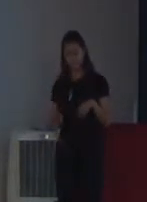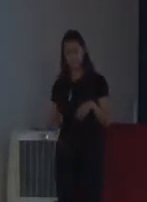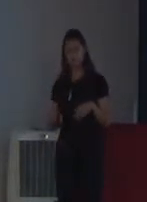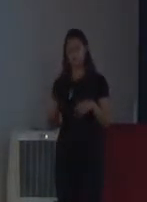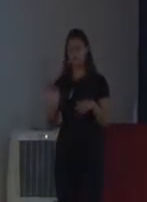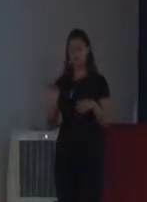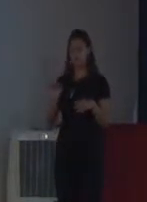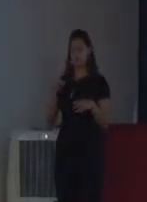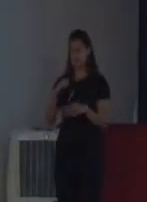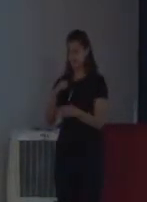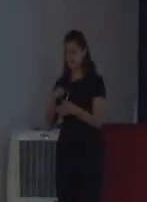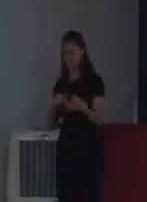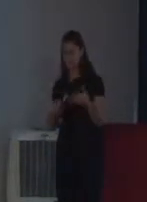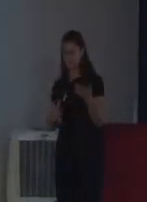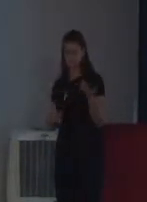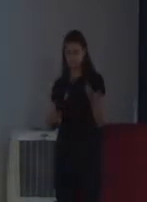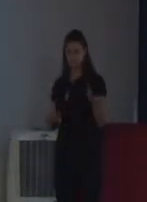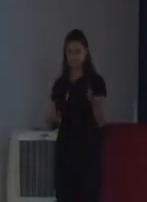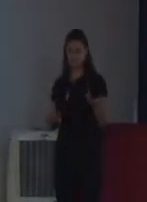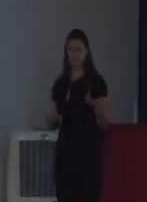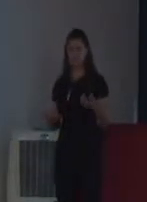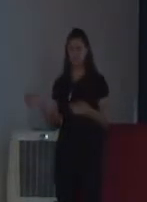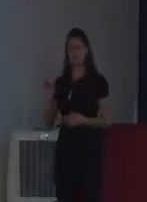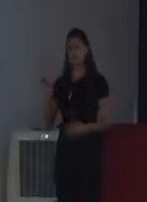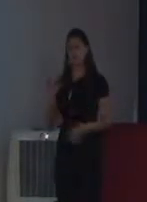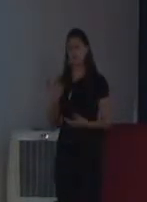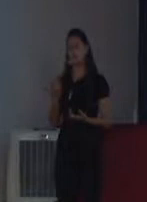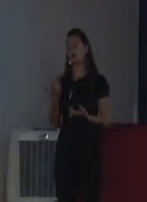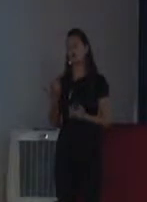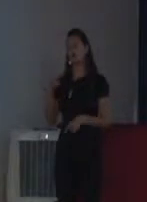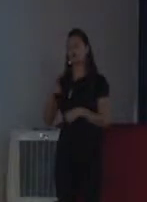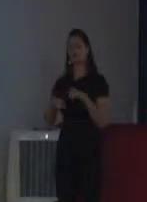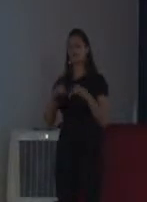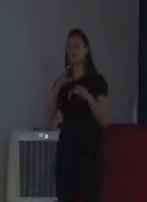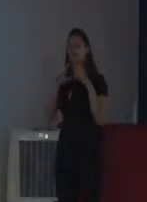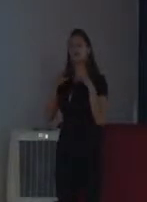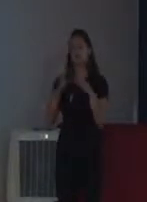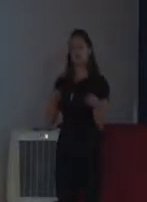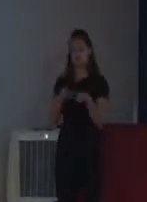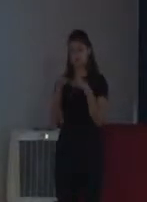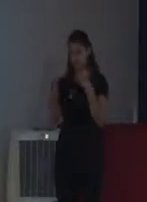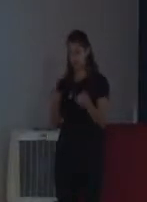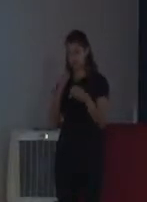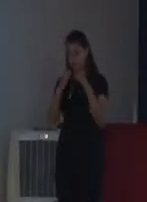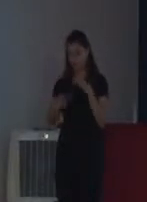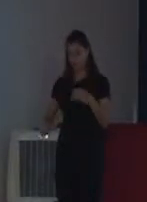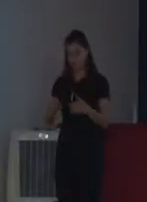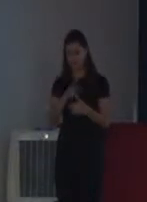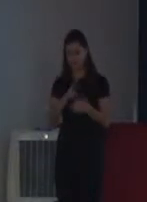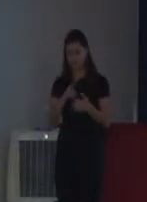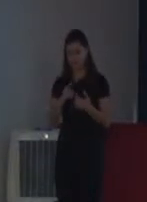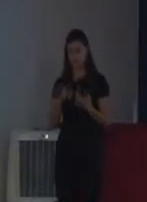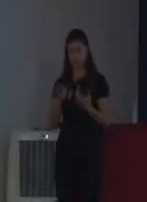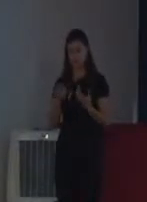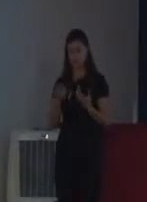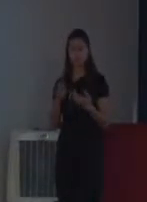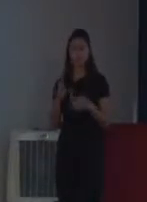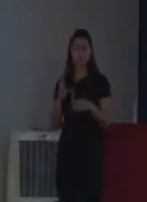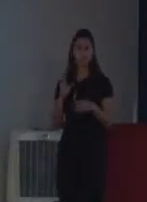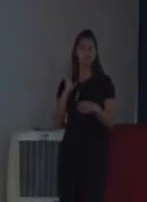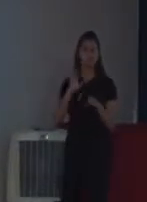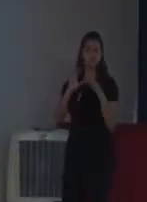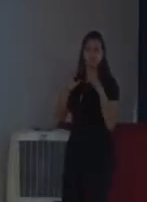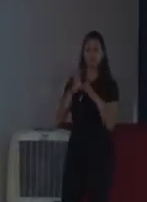o porque no tenga, etcétera, etcétera, ¿sí? O porque no pueda, digamos, comunicarme como me estoy comunicando ahora, sino que me